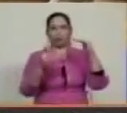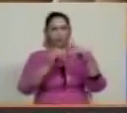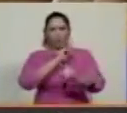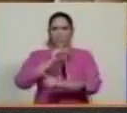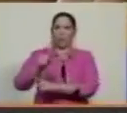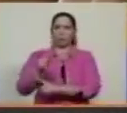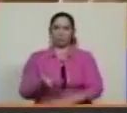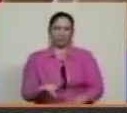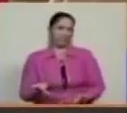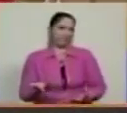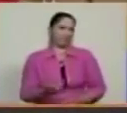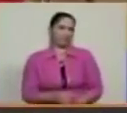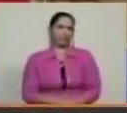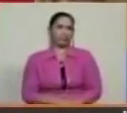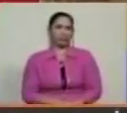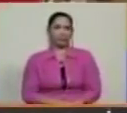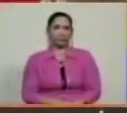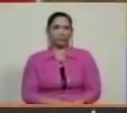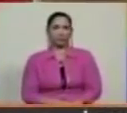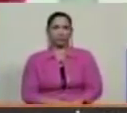No se manda desde arriba.